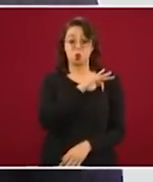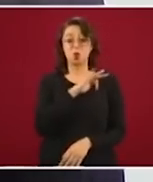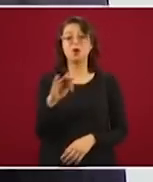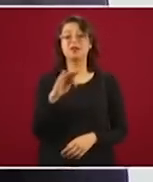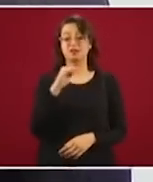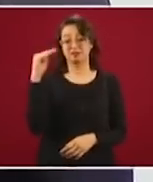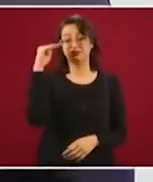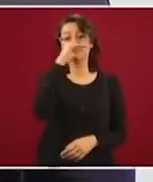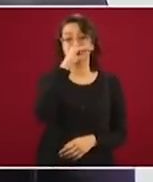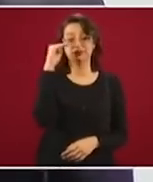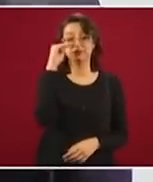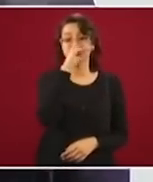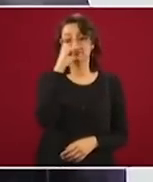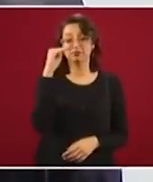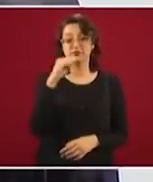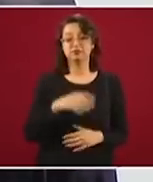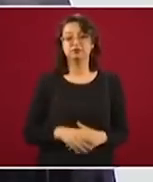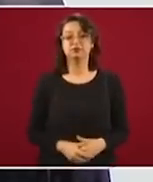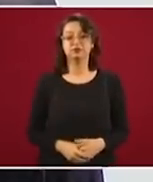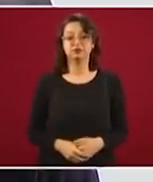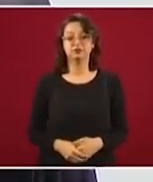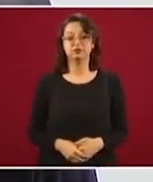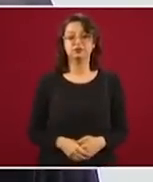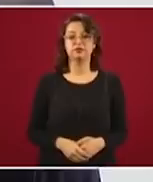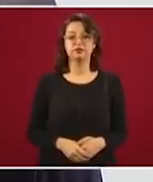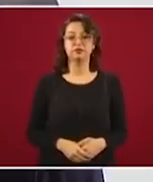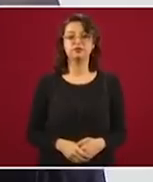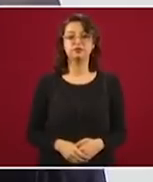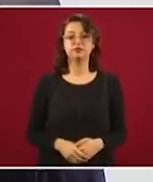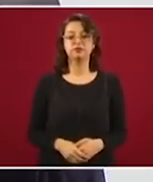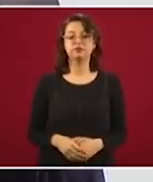Estamos hablando de